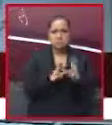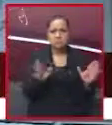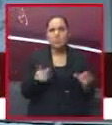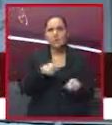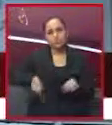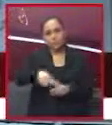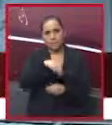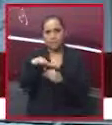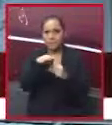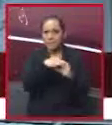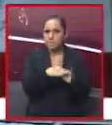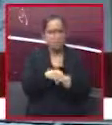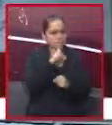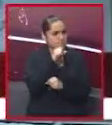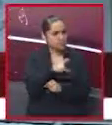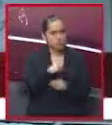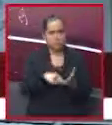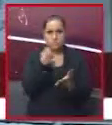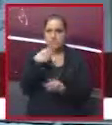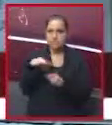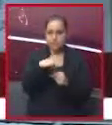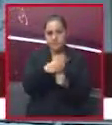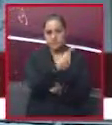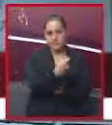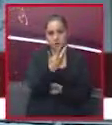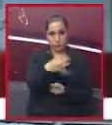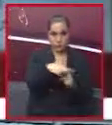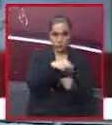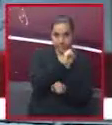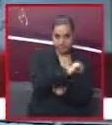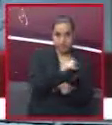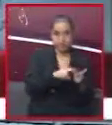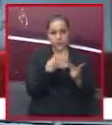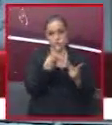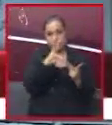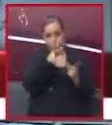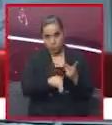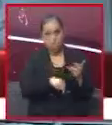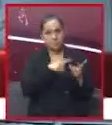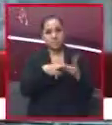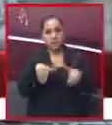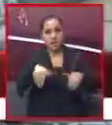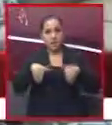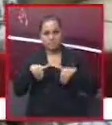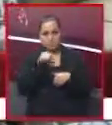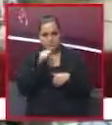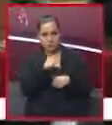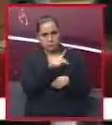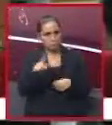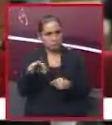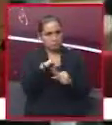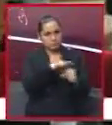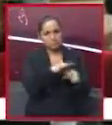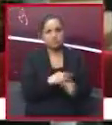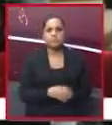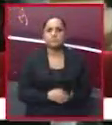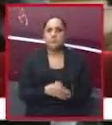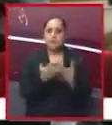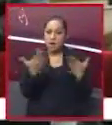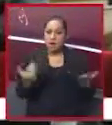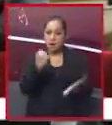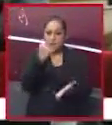un solo acto con un resultado de 105 votos a favor, 4 en contra y sin abstenciones. Está aprobado